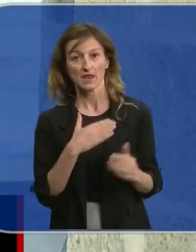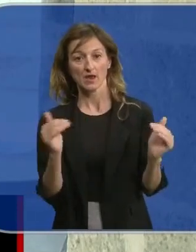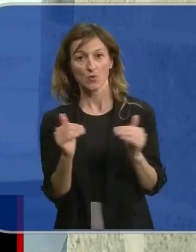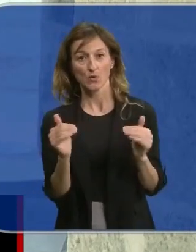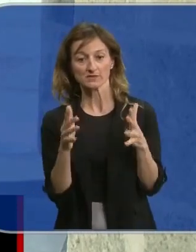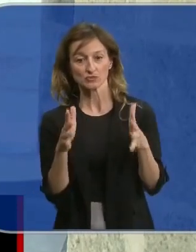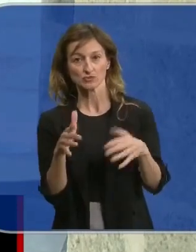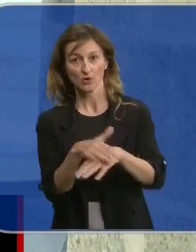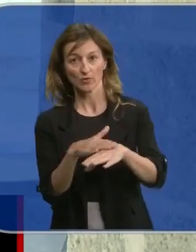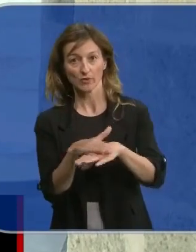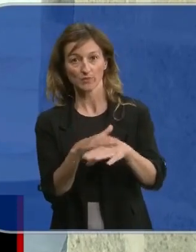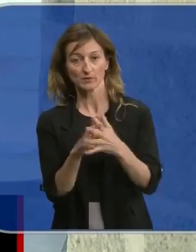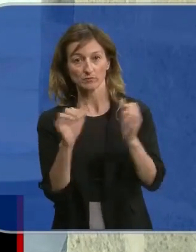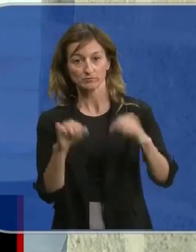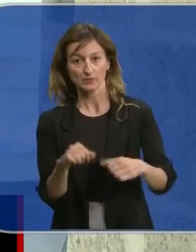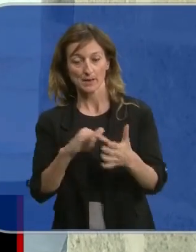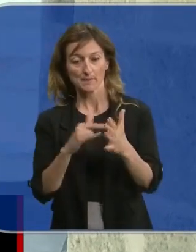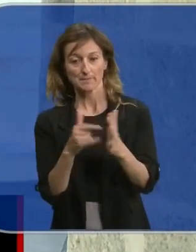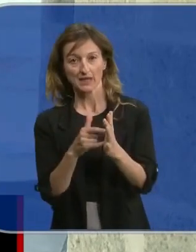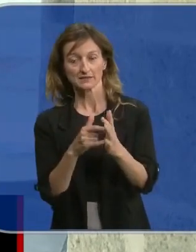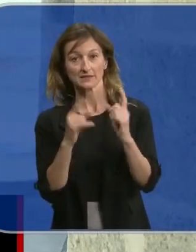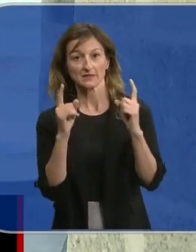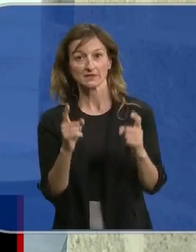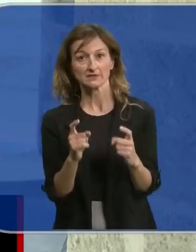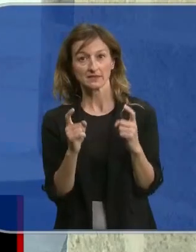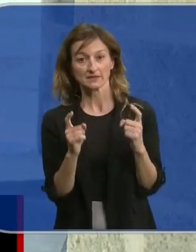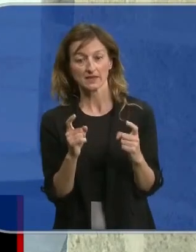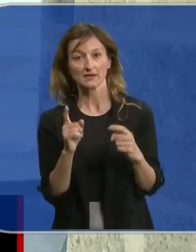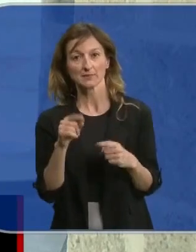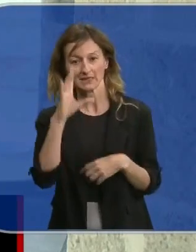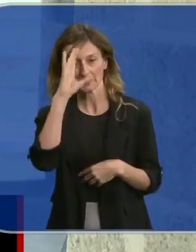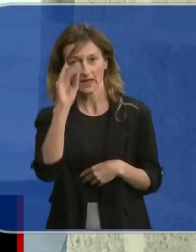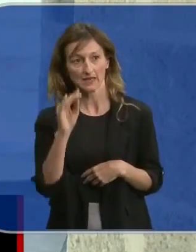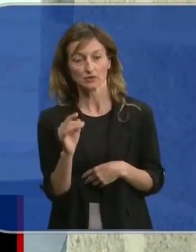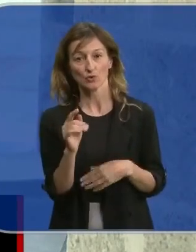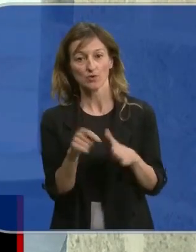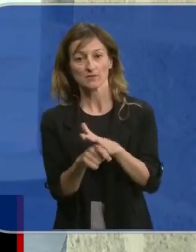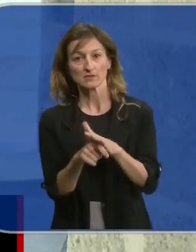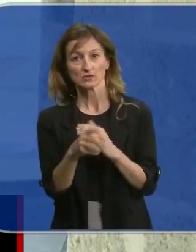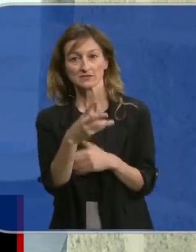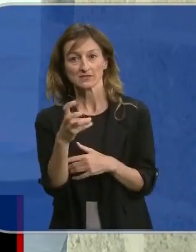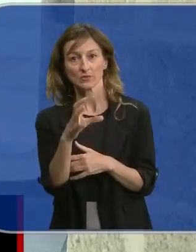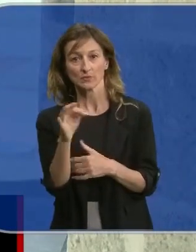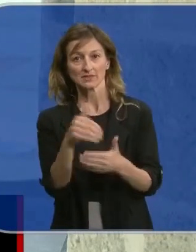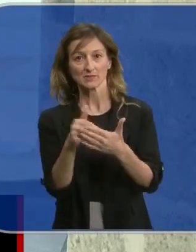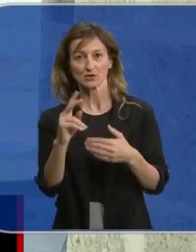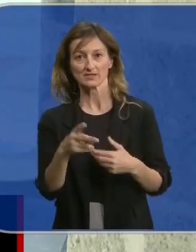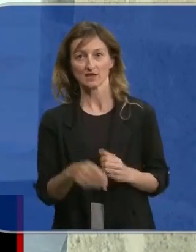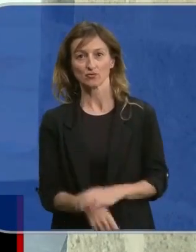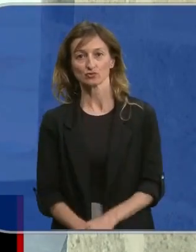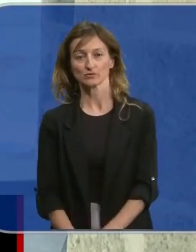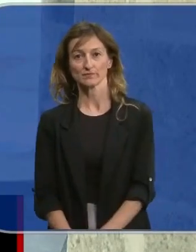jueves el consejo de gobierno de la junta aprobará su plan para generar y fidelizar talento con una inversión de 350 millones